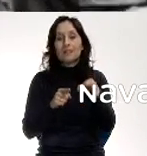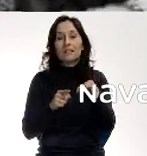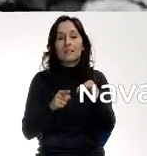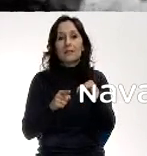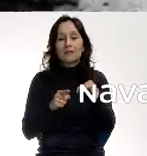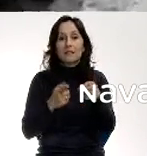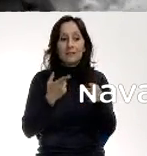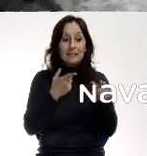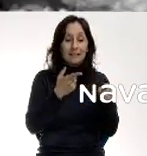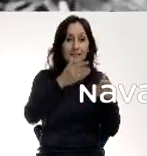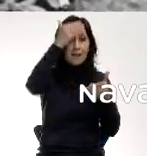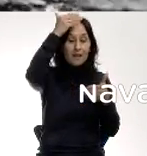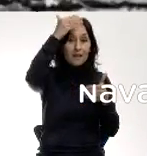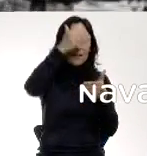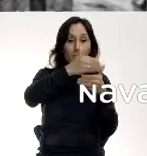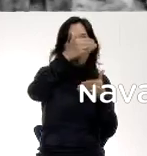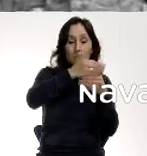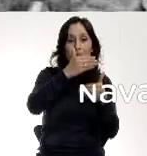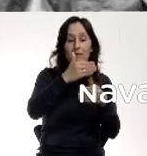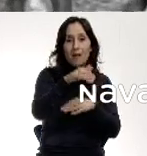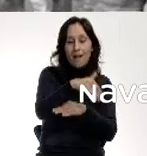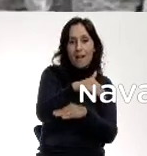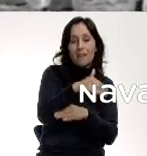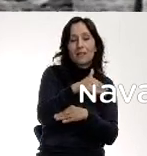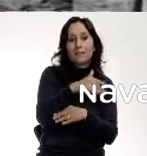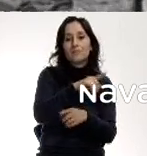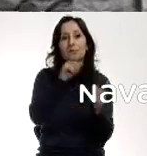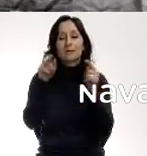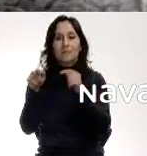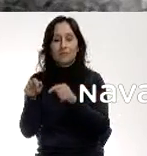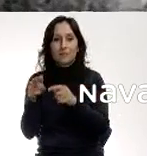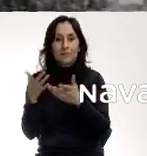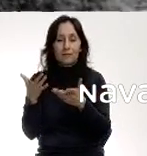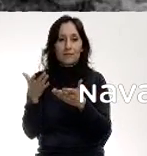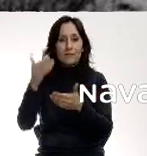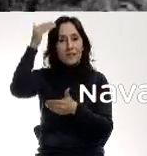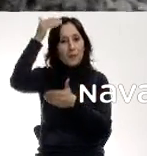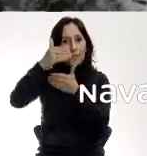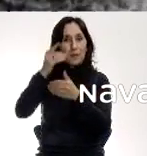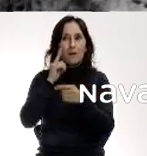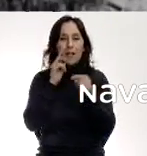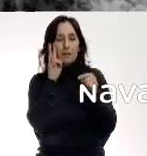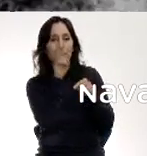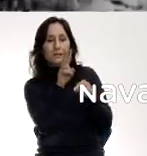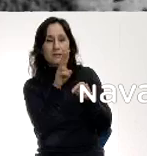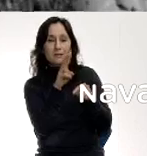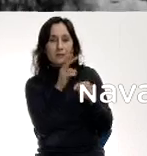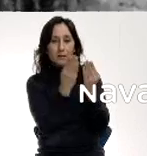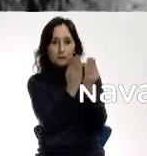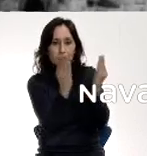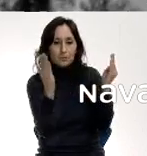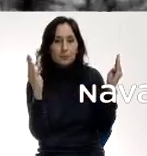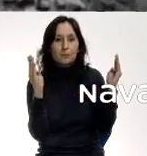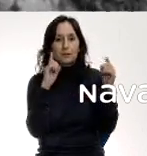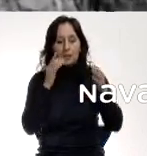del medieval de las calles propiamente del pueblo al medieval total que tenemos con esta fortaleza, y por esta calle desfilan los